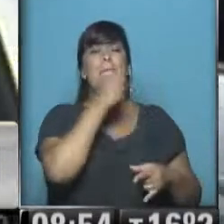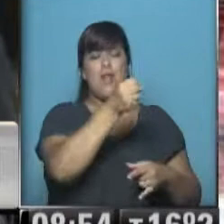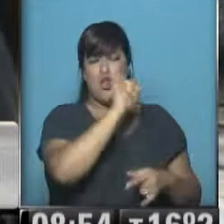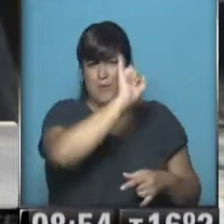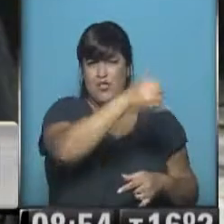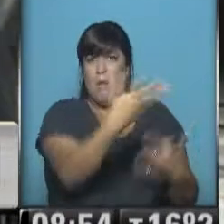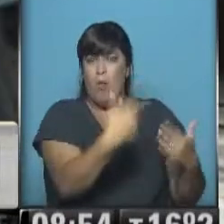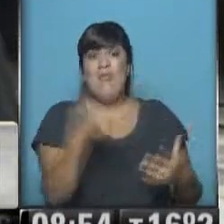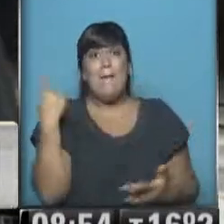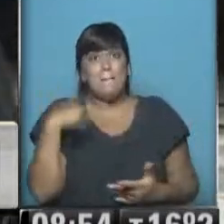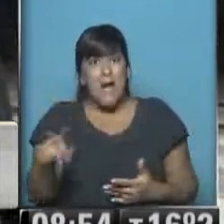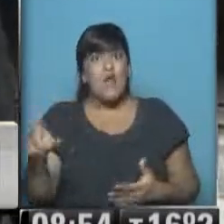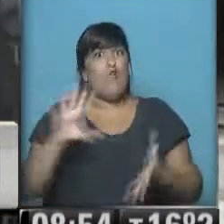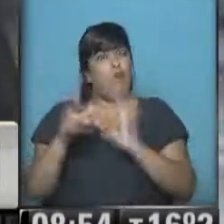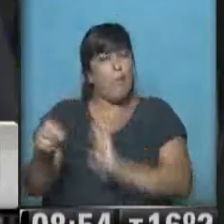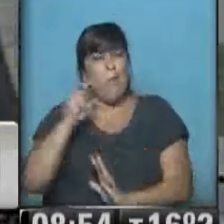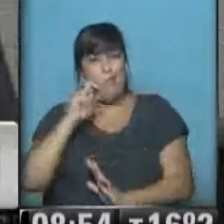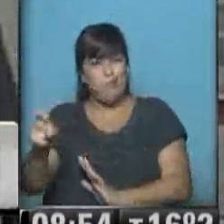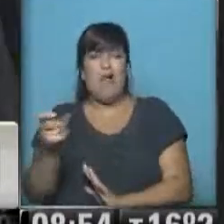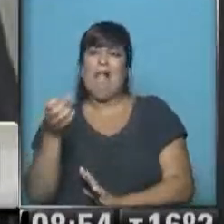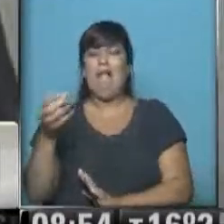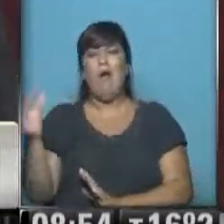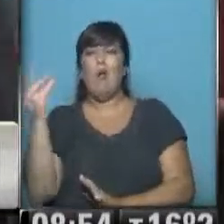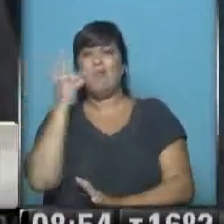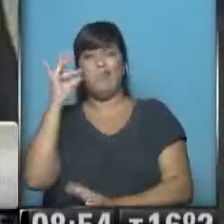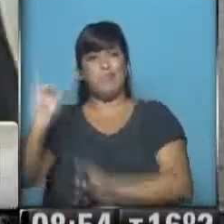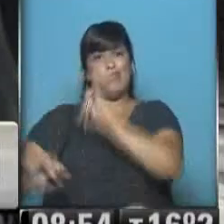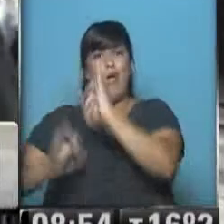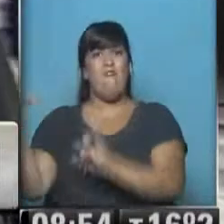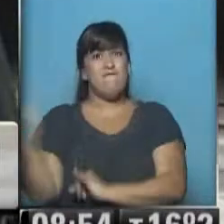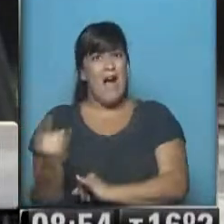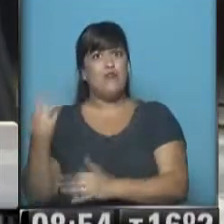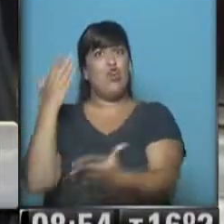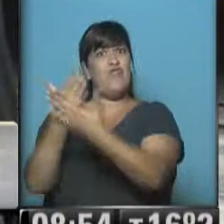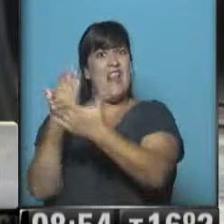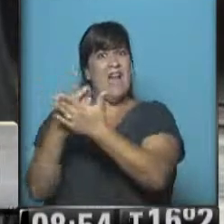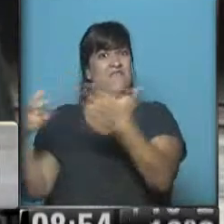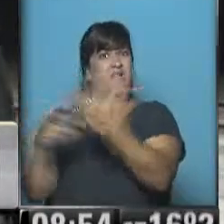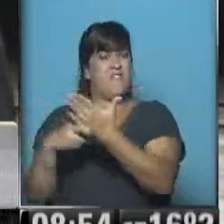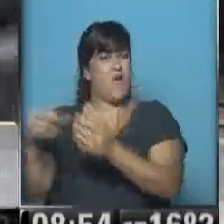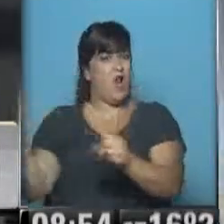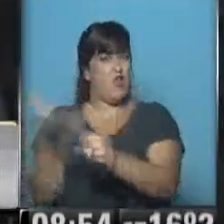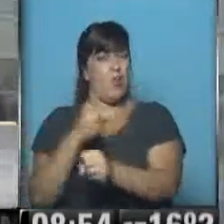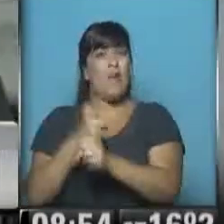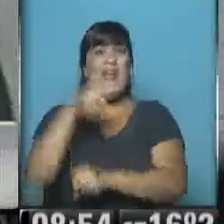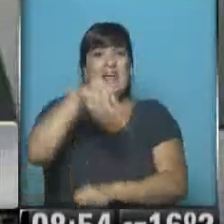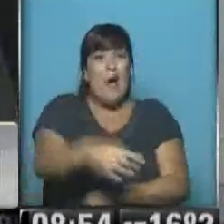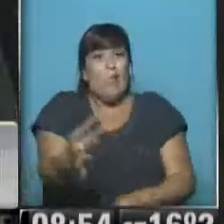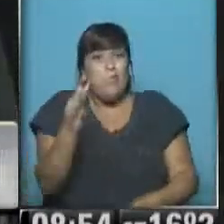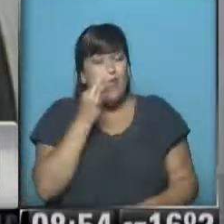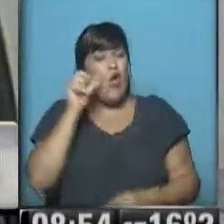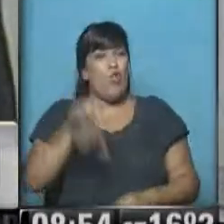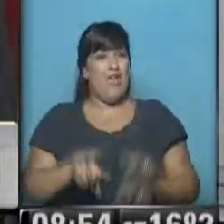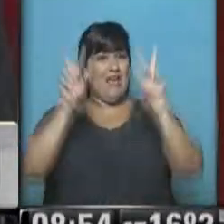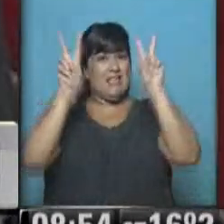es ilegal prestar un testimonio falso delante de un tribunal. Esta vez ella no está, ella no es testigo de la causa, así que